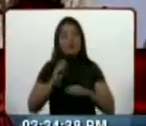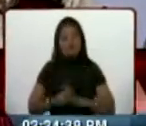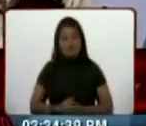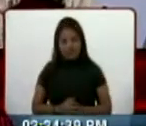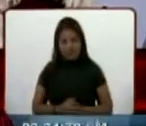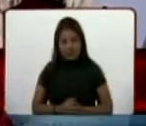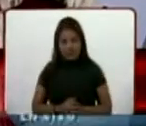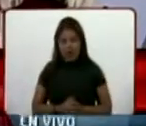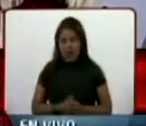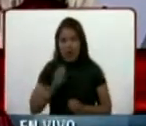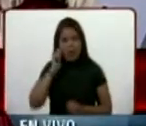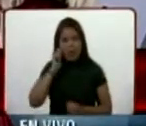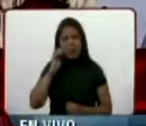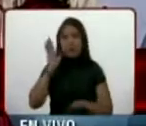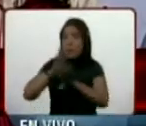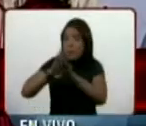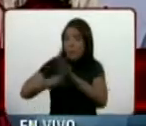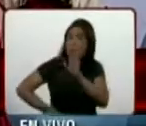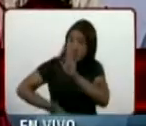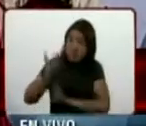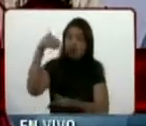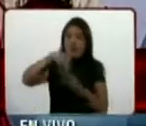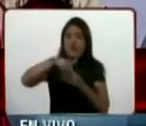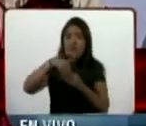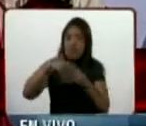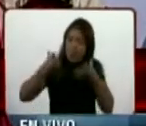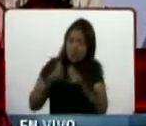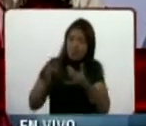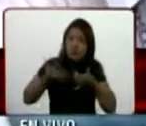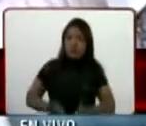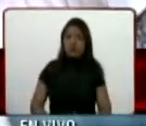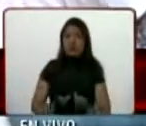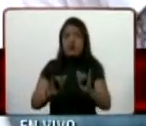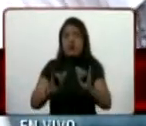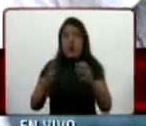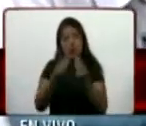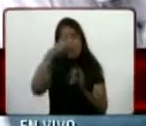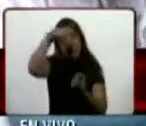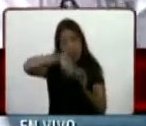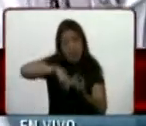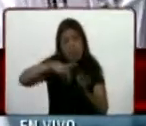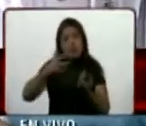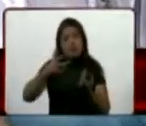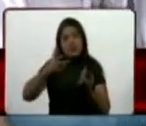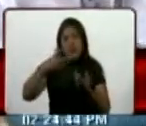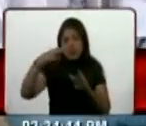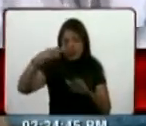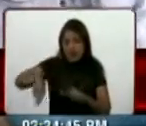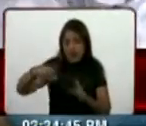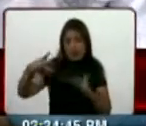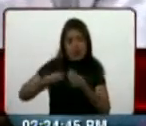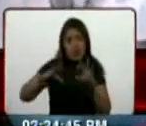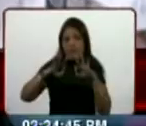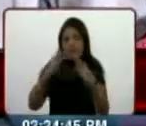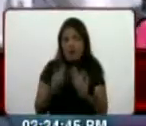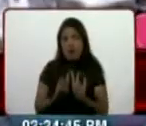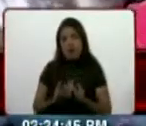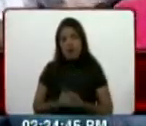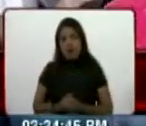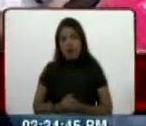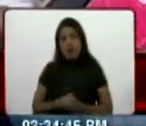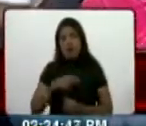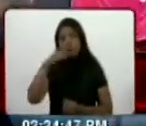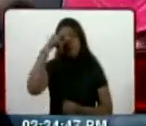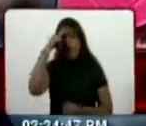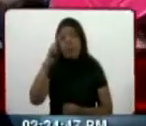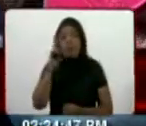A las mujeres las llamo a votar con sus hijos, con su esposo, con sus nietos, con su padre, con